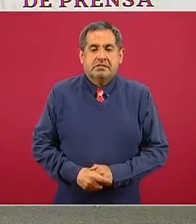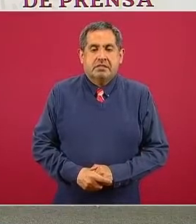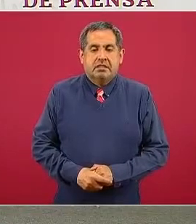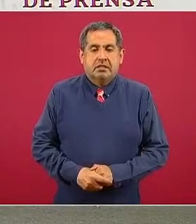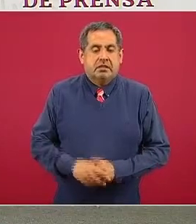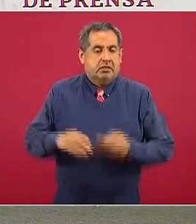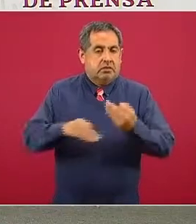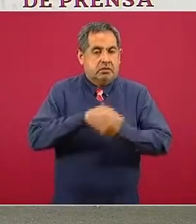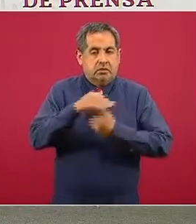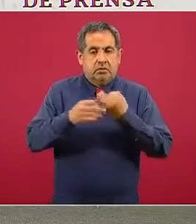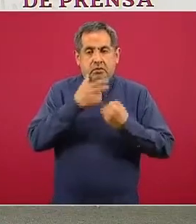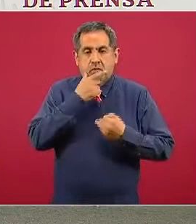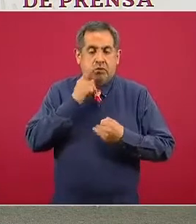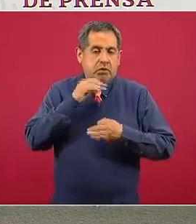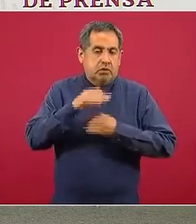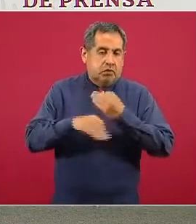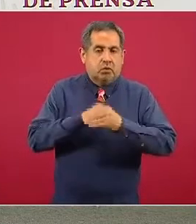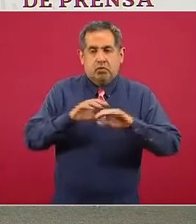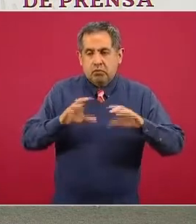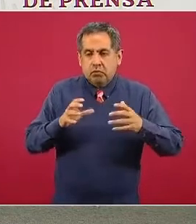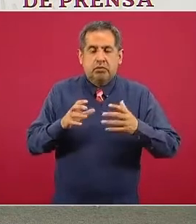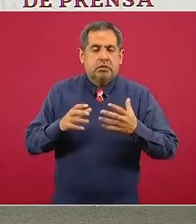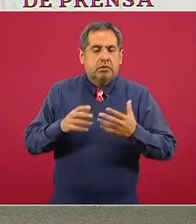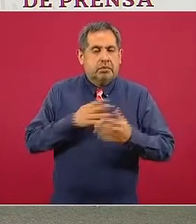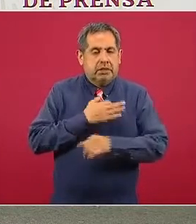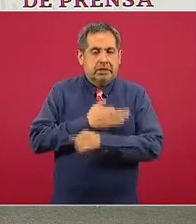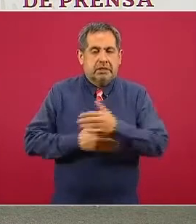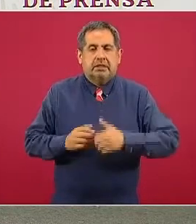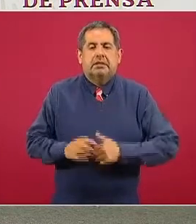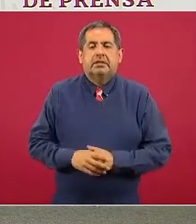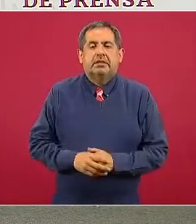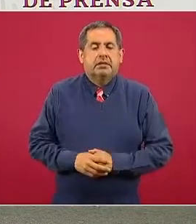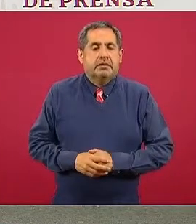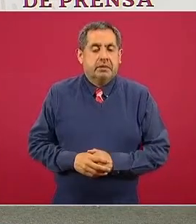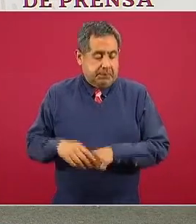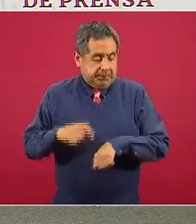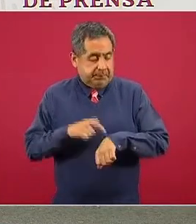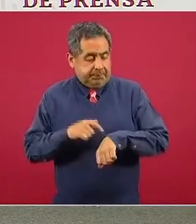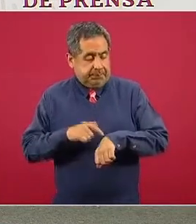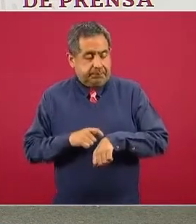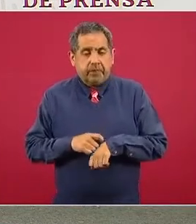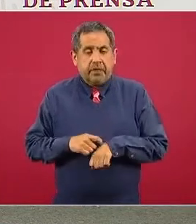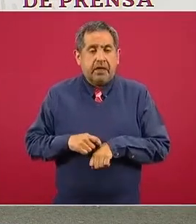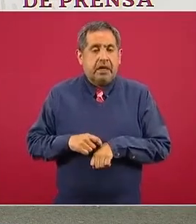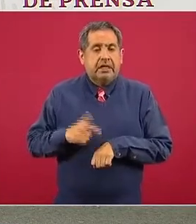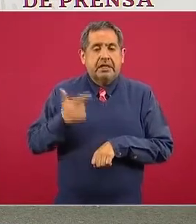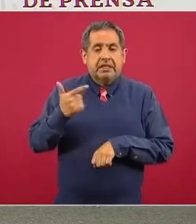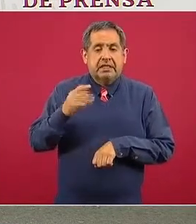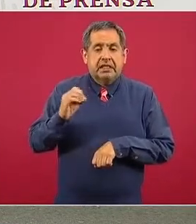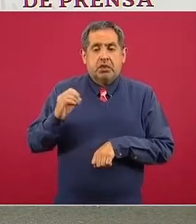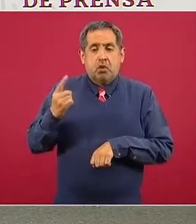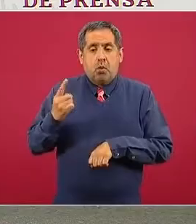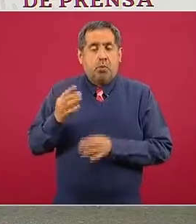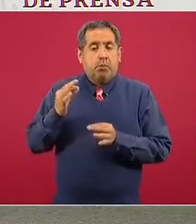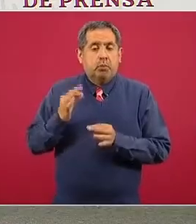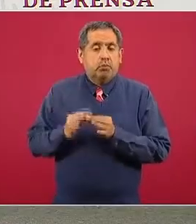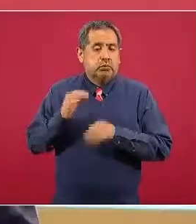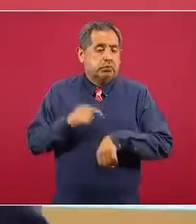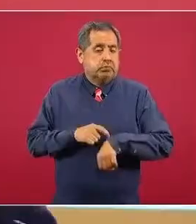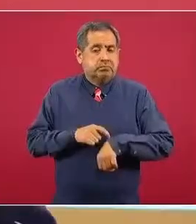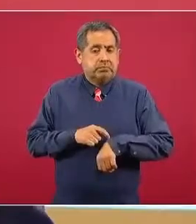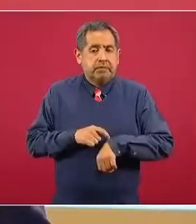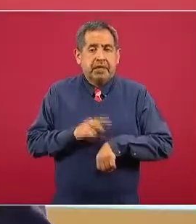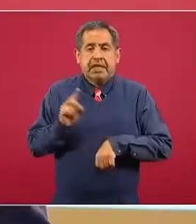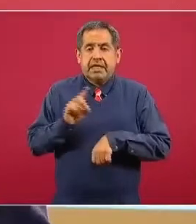Todos y todas, o todas y todos. Muy buenas tardes, son las 19 horas con 1 minuto de